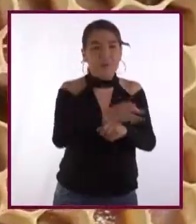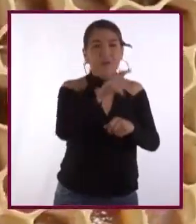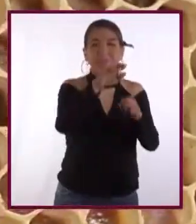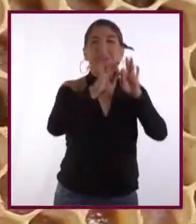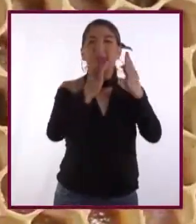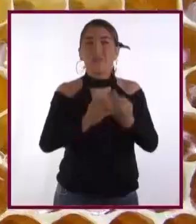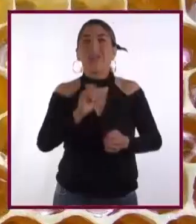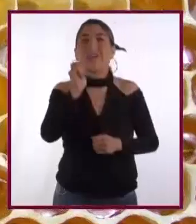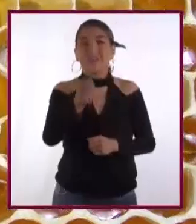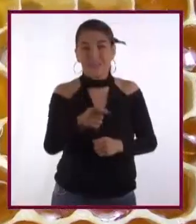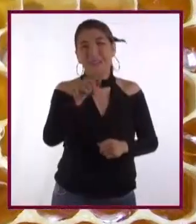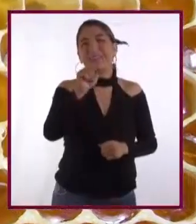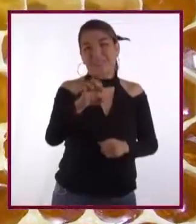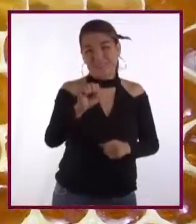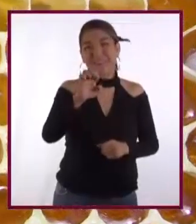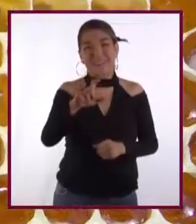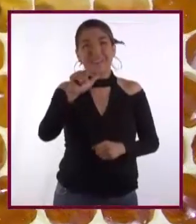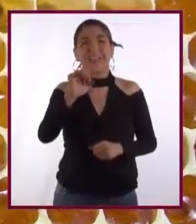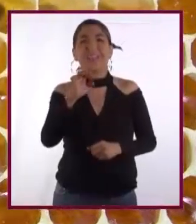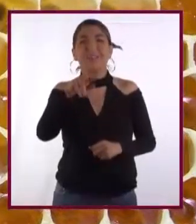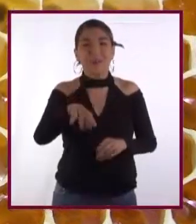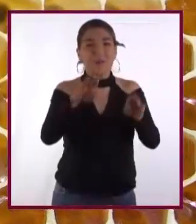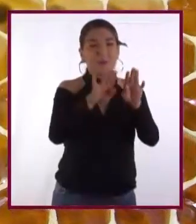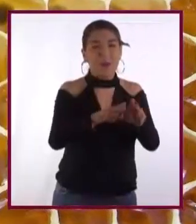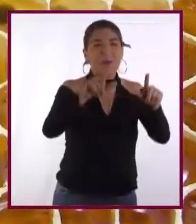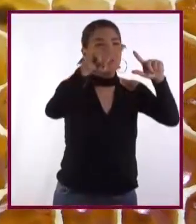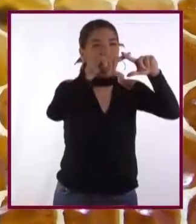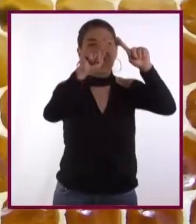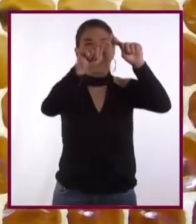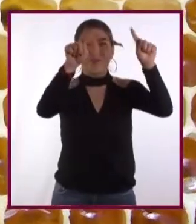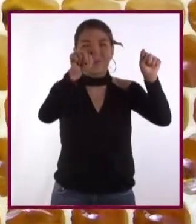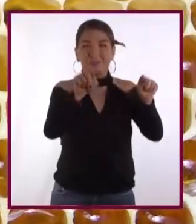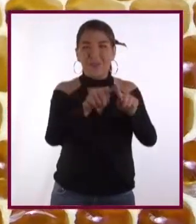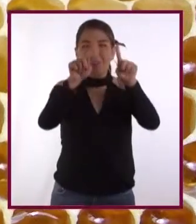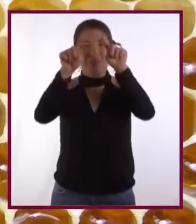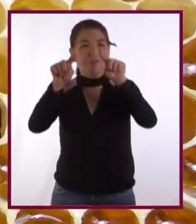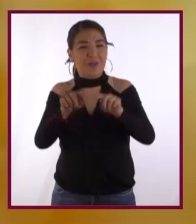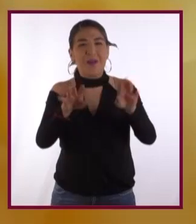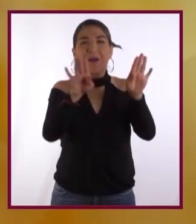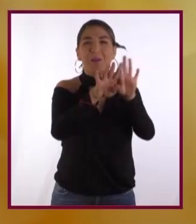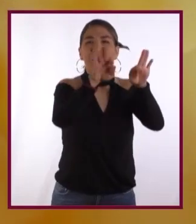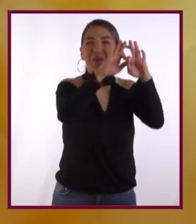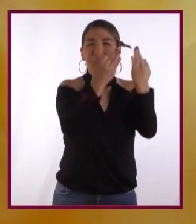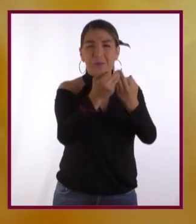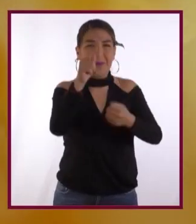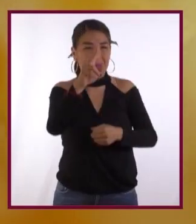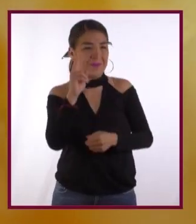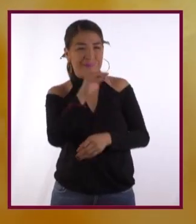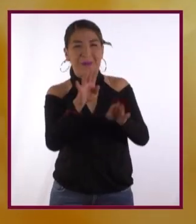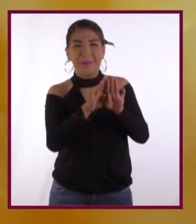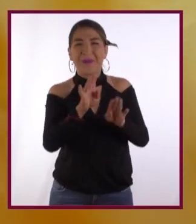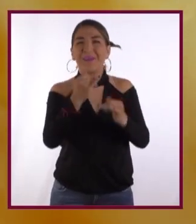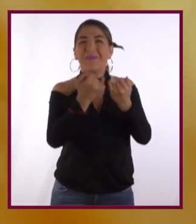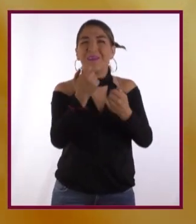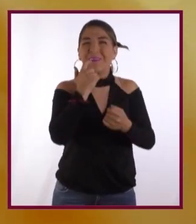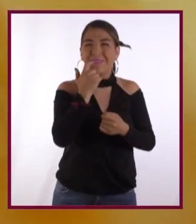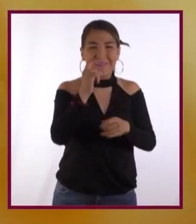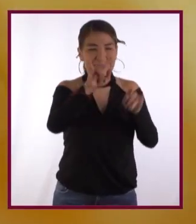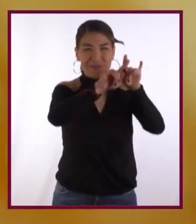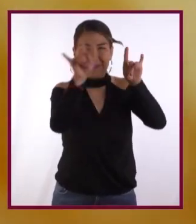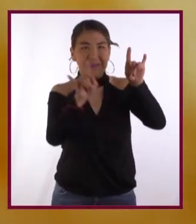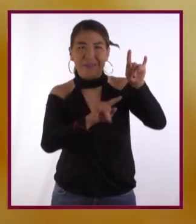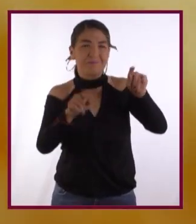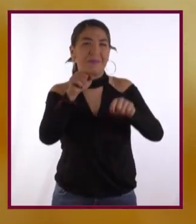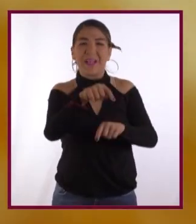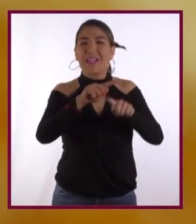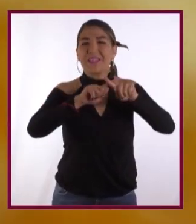en el programa de hoy, representa una teselación periódica de hexágonos. En vez de pensarlos como azulejos o piezas como